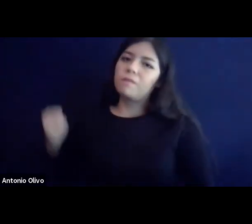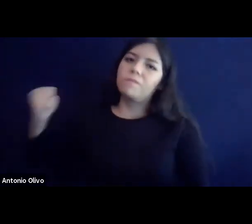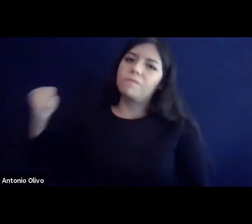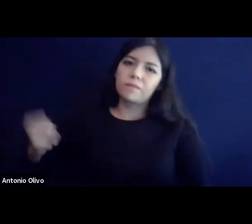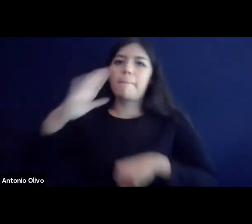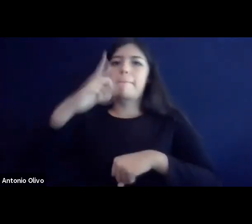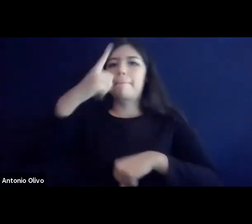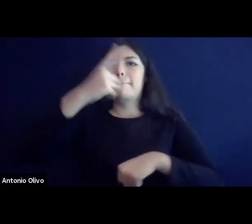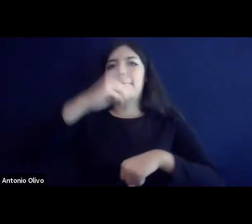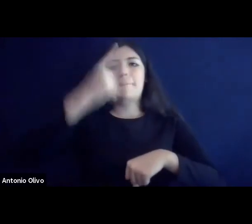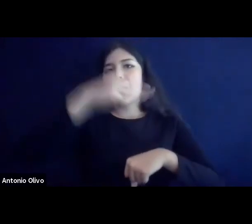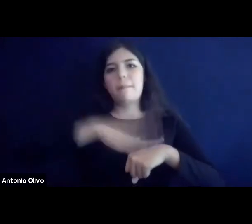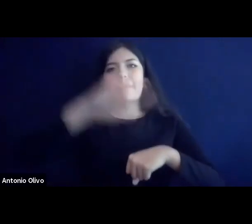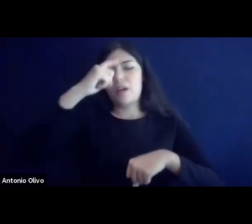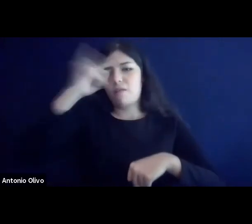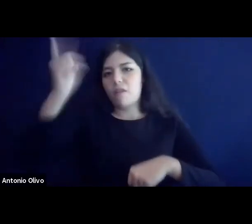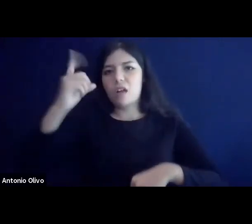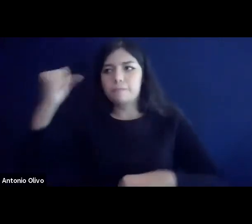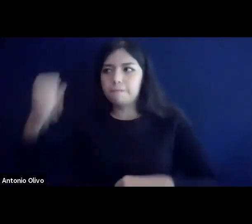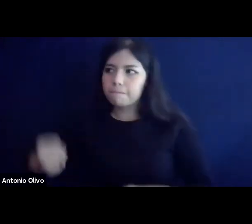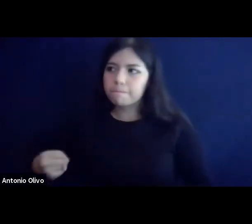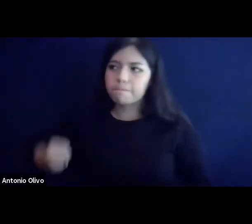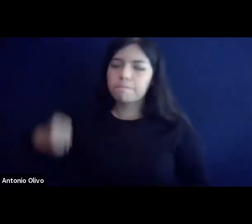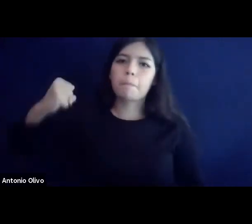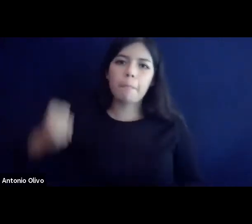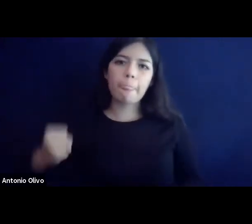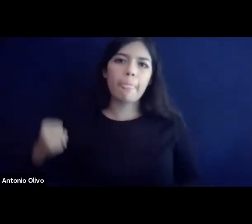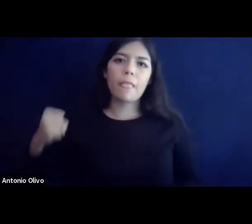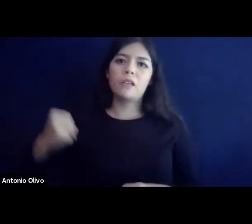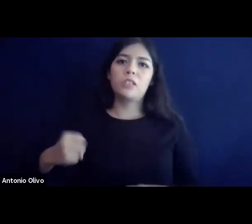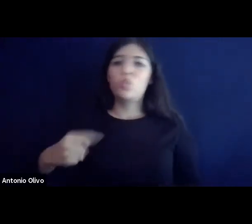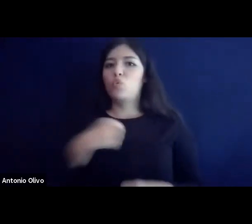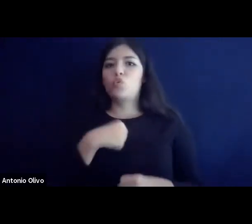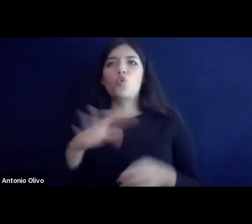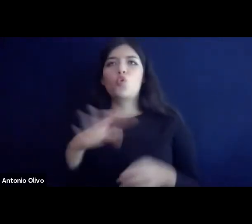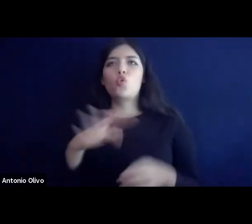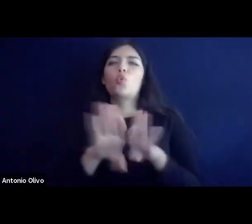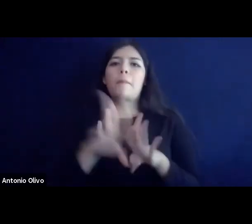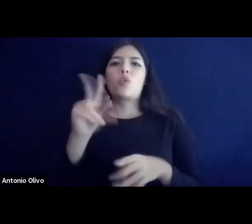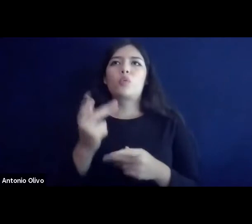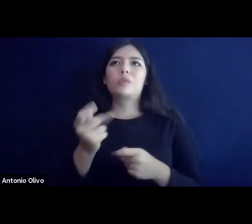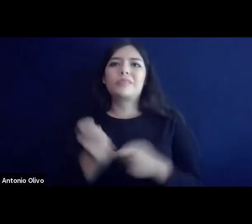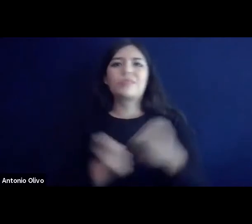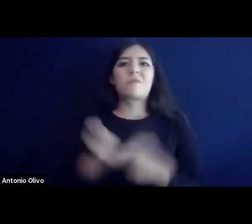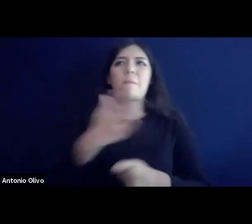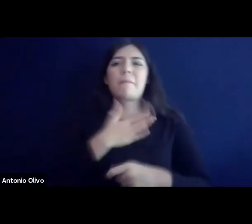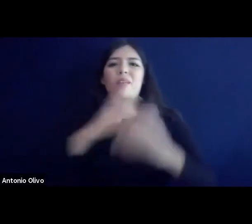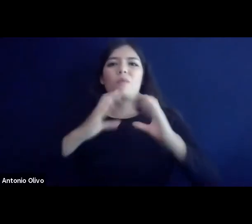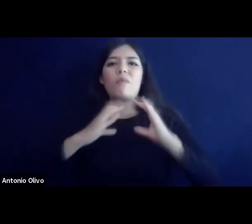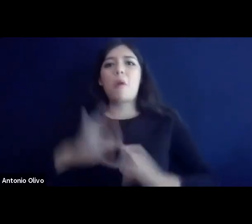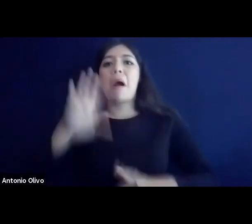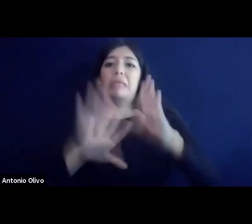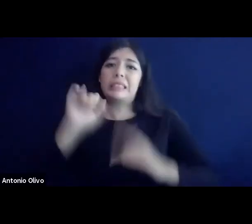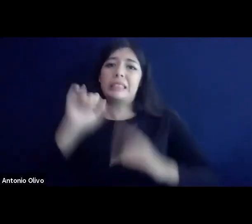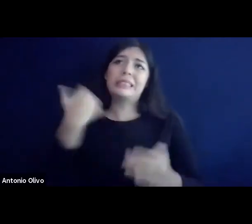pues usa el bastón, porque como no podemos nosotros controlar cuándo va a volver a pasar, por lo menos que te agarres el bastón, ¿no?